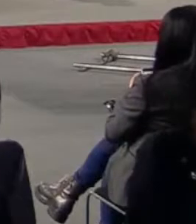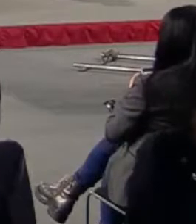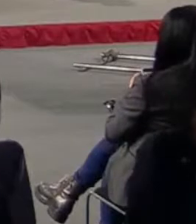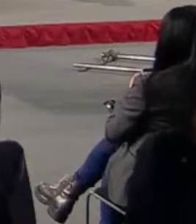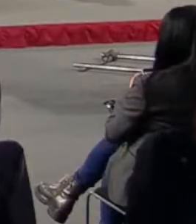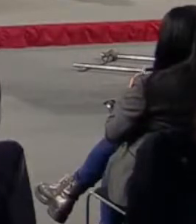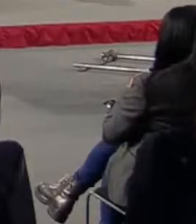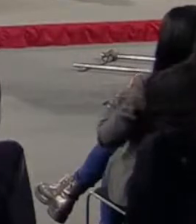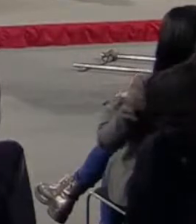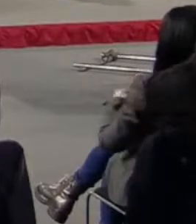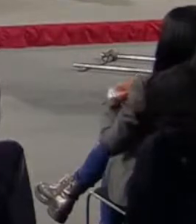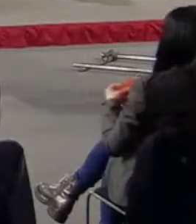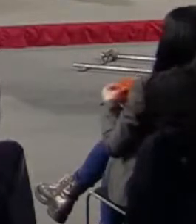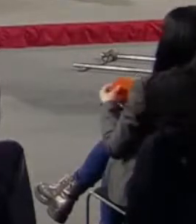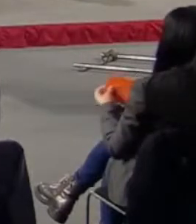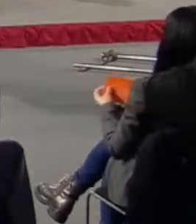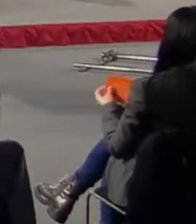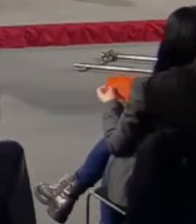¿Cómo ven?